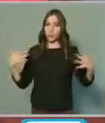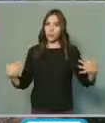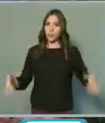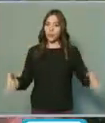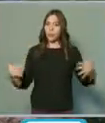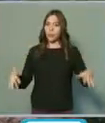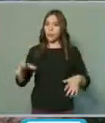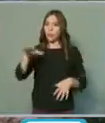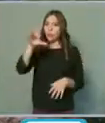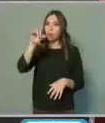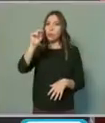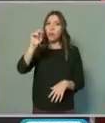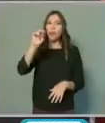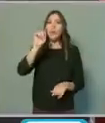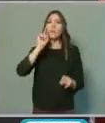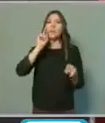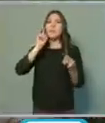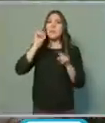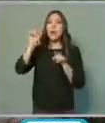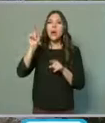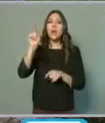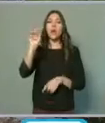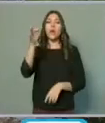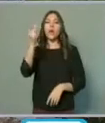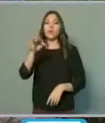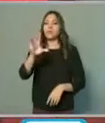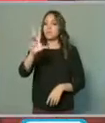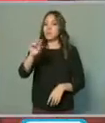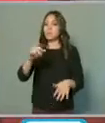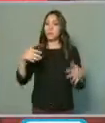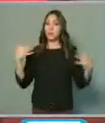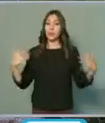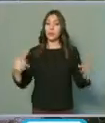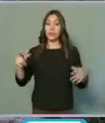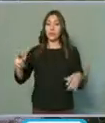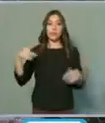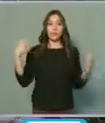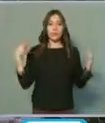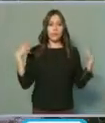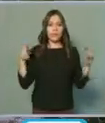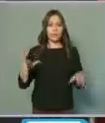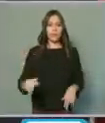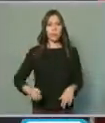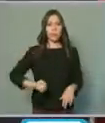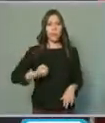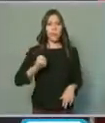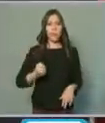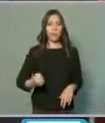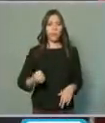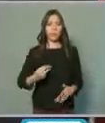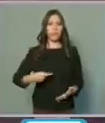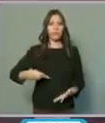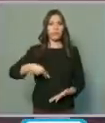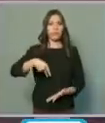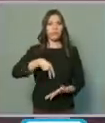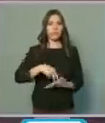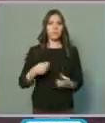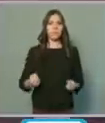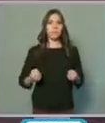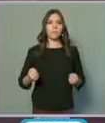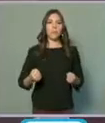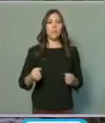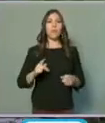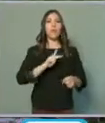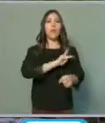No podías pasar esta barrera, ¿no? Porque era la autoridad, era la figura, la persona que tenía el poder y hasta